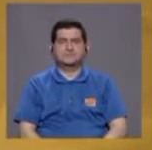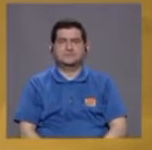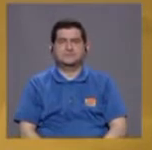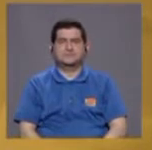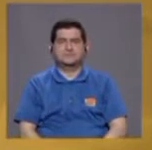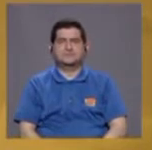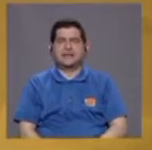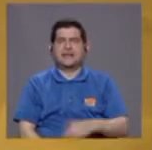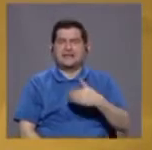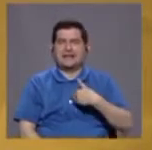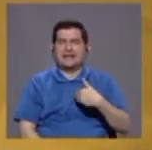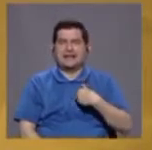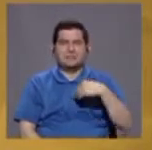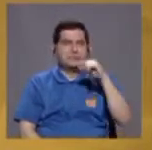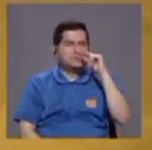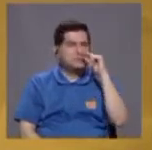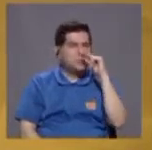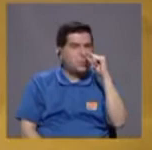Estamos teniendo un leve